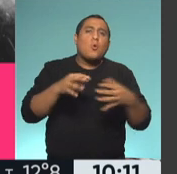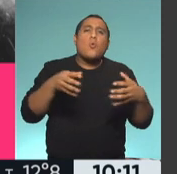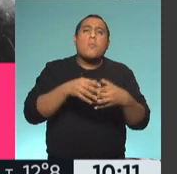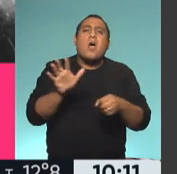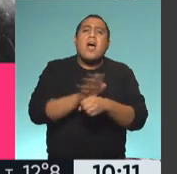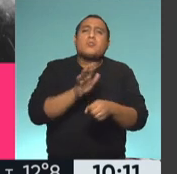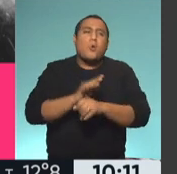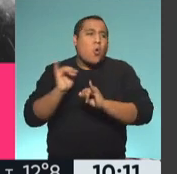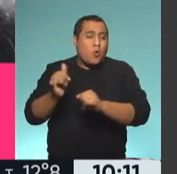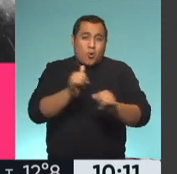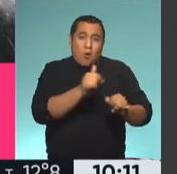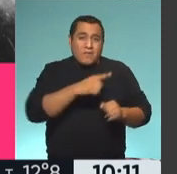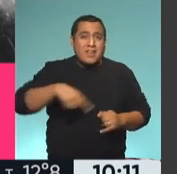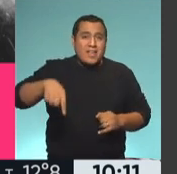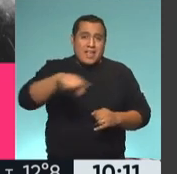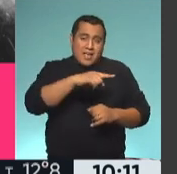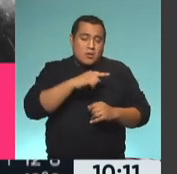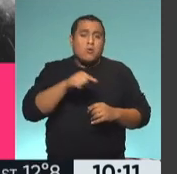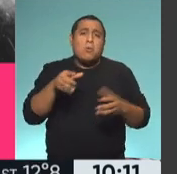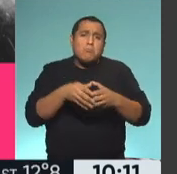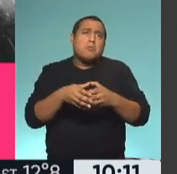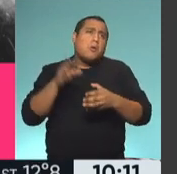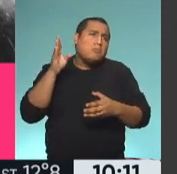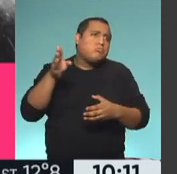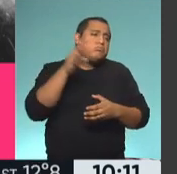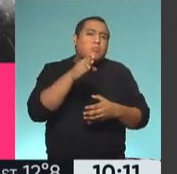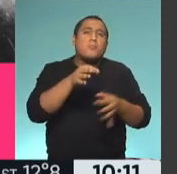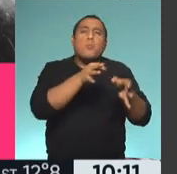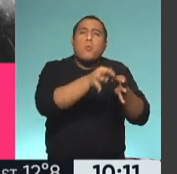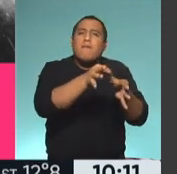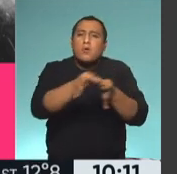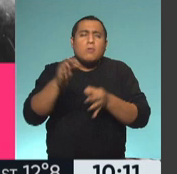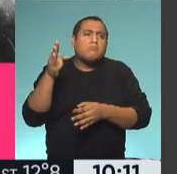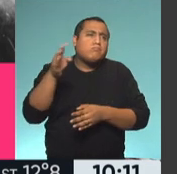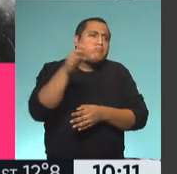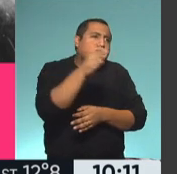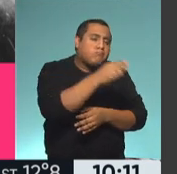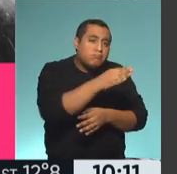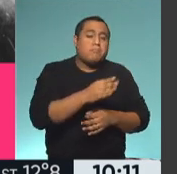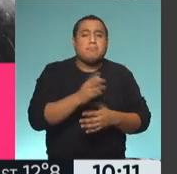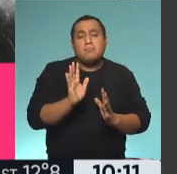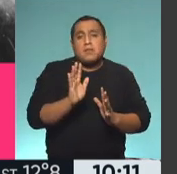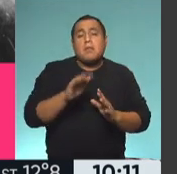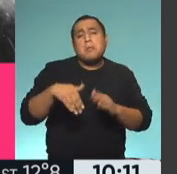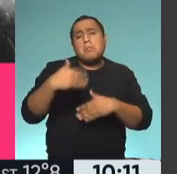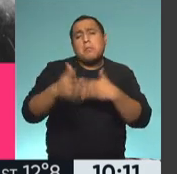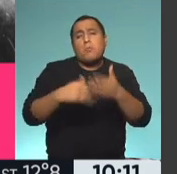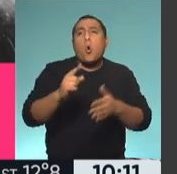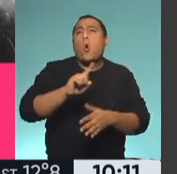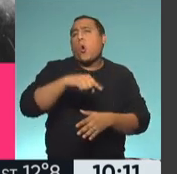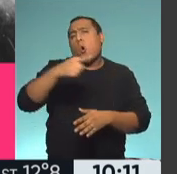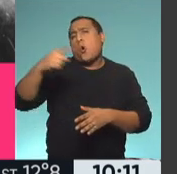juveniles aficionados que hacían giras por todos los pueblos y más tarde formó parte de otras